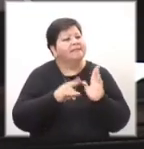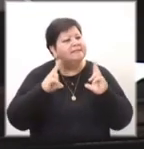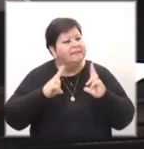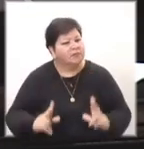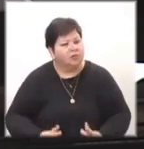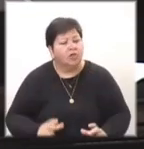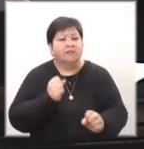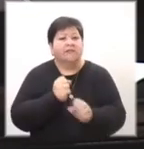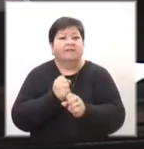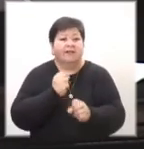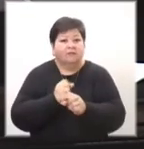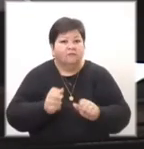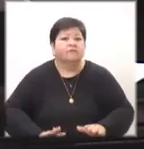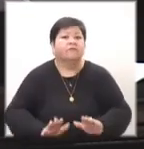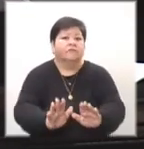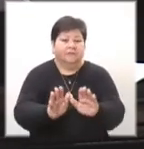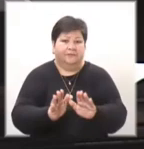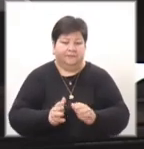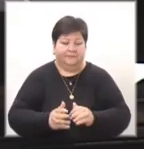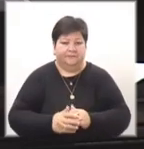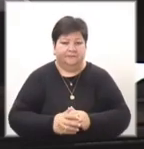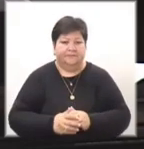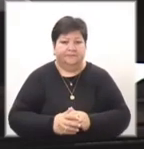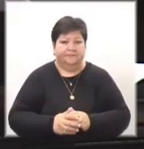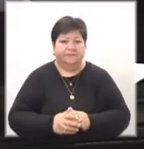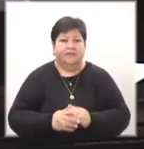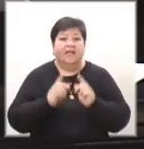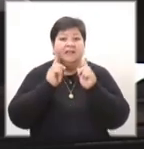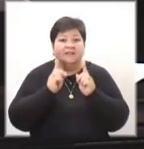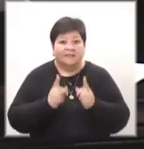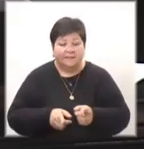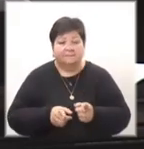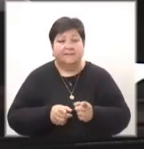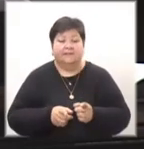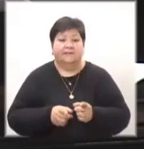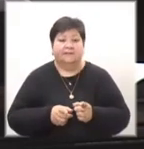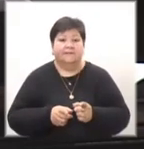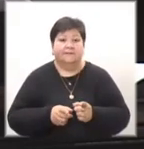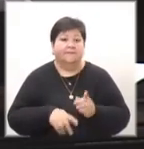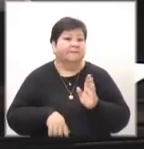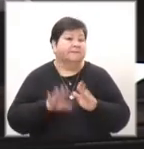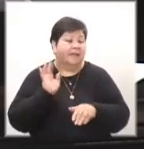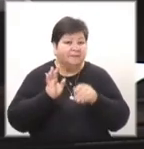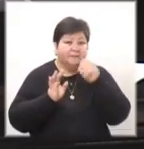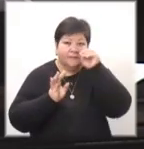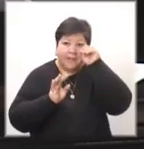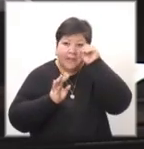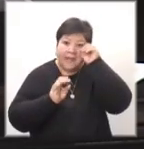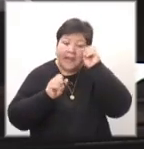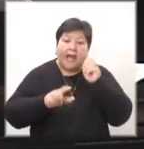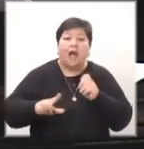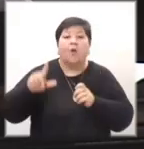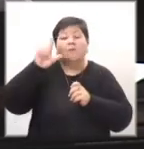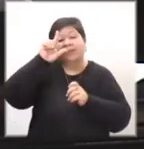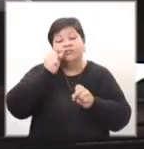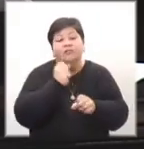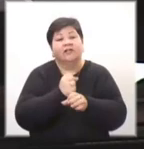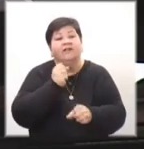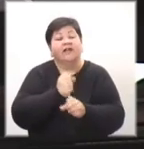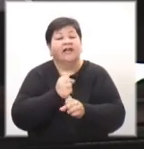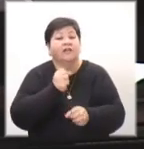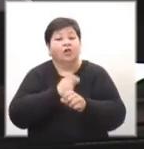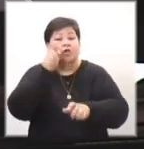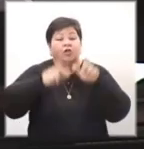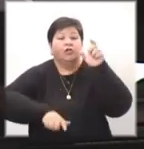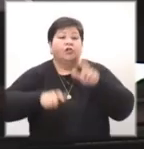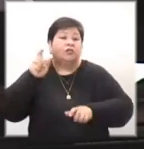los trabajadores y trabajadoras, la tendencia creciente del aumento de los trabajadores por cuenta propia y la caída